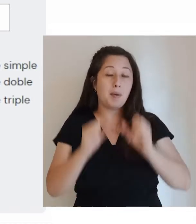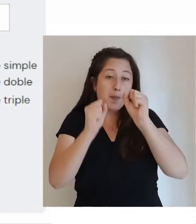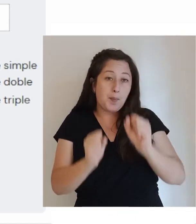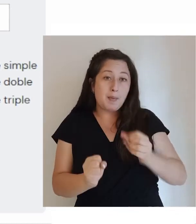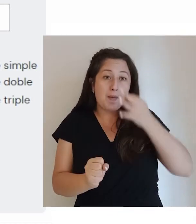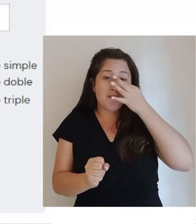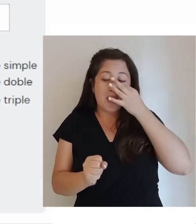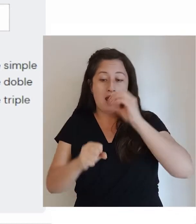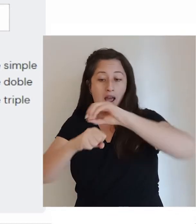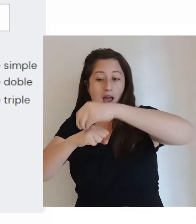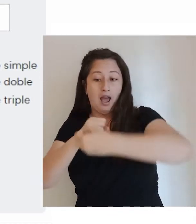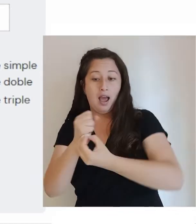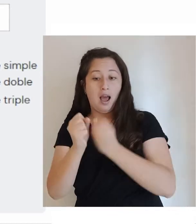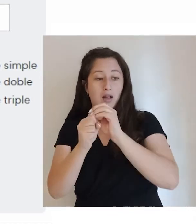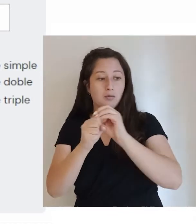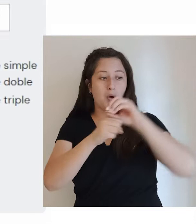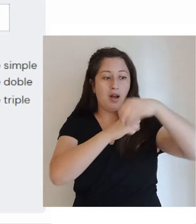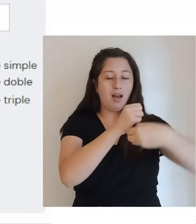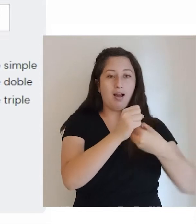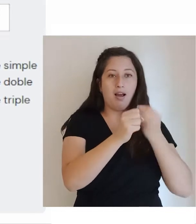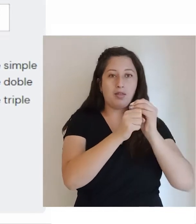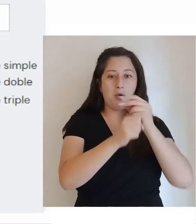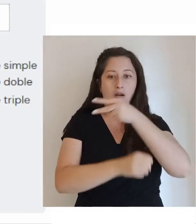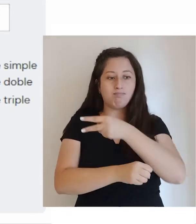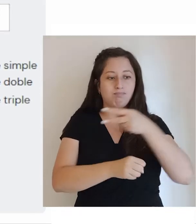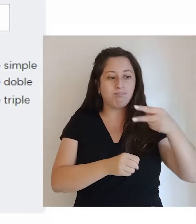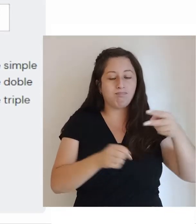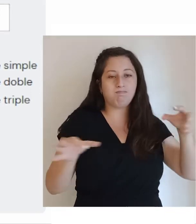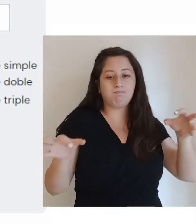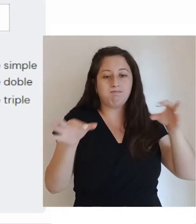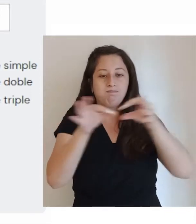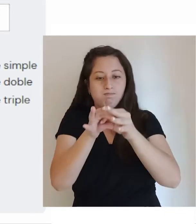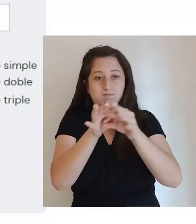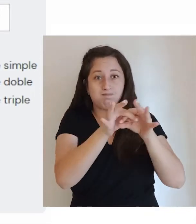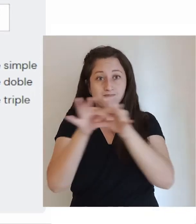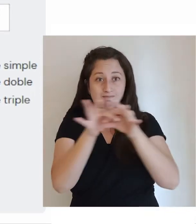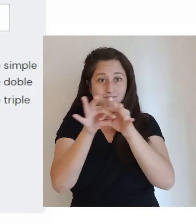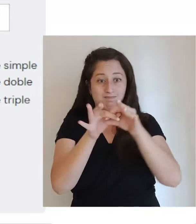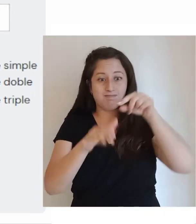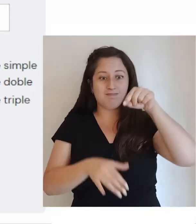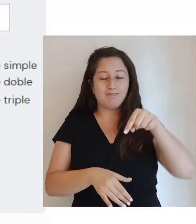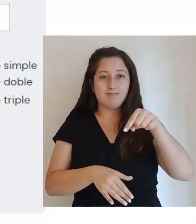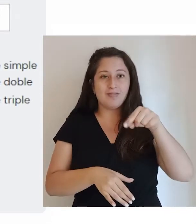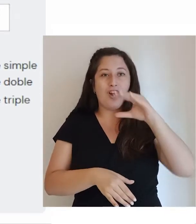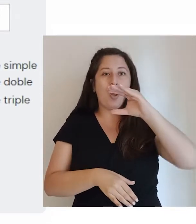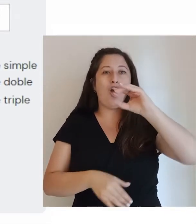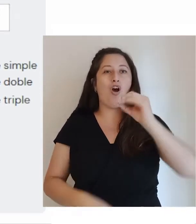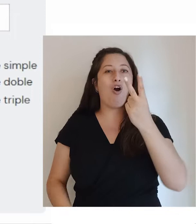Podemos ver los dos átomos de hidrógeno que están enlazados por medio de un enlace